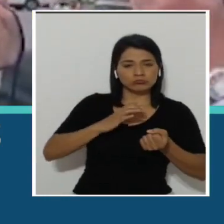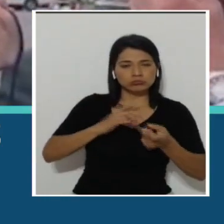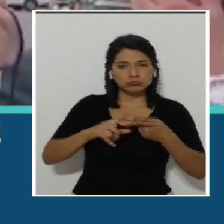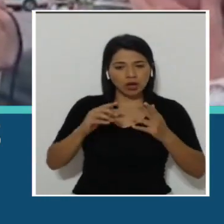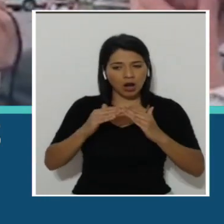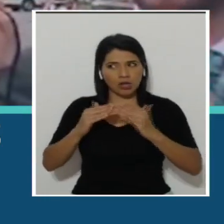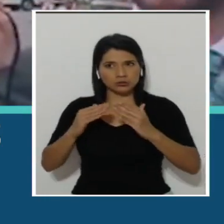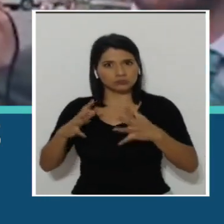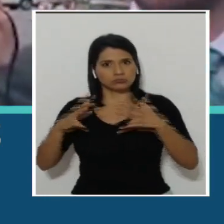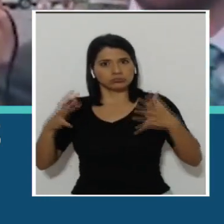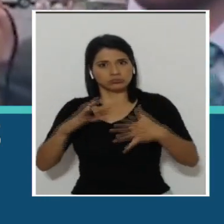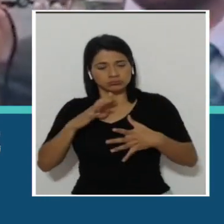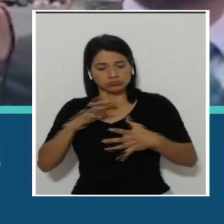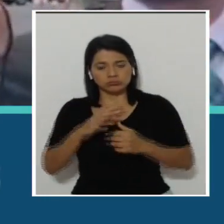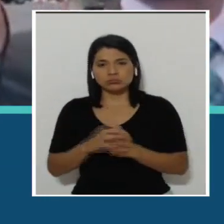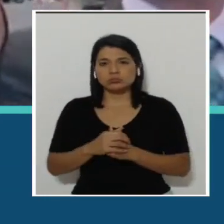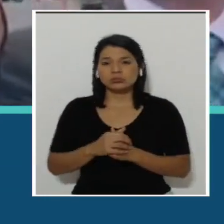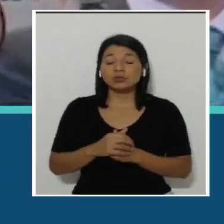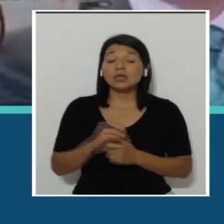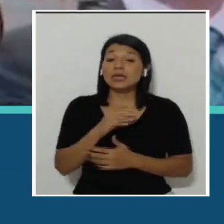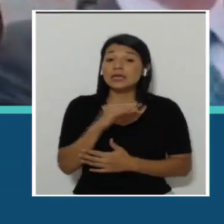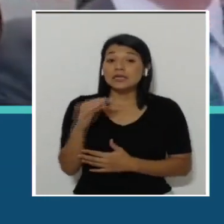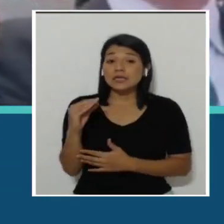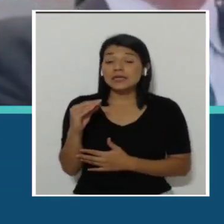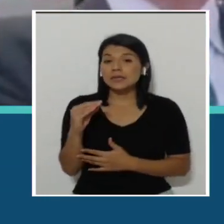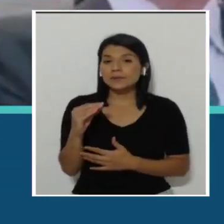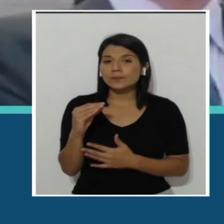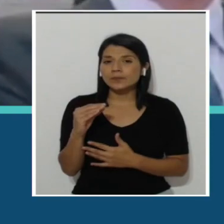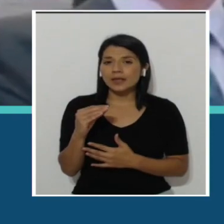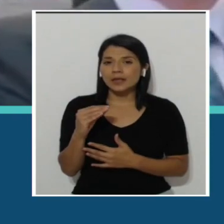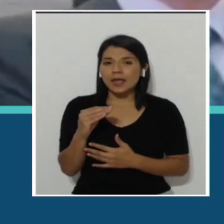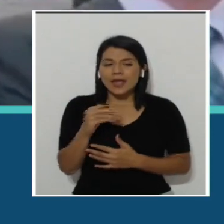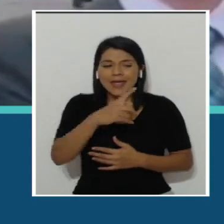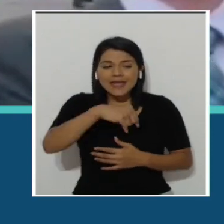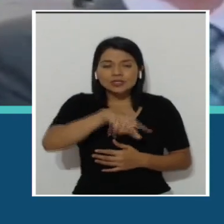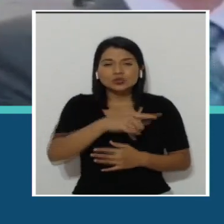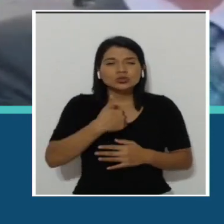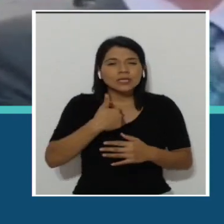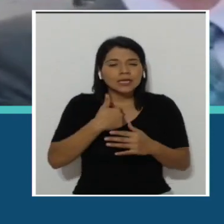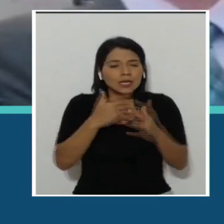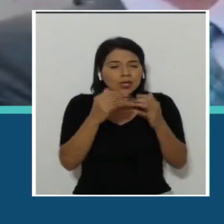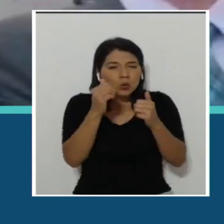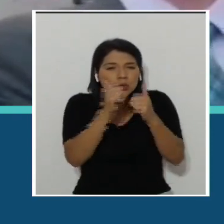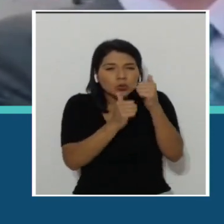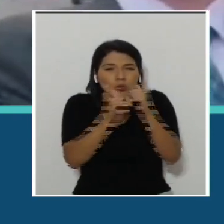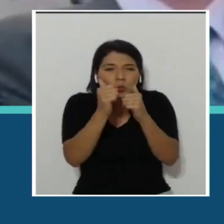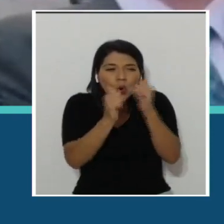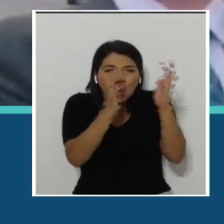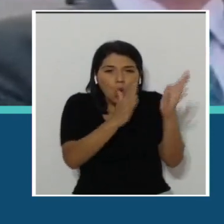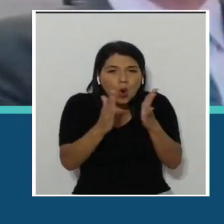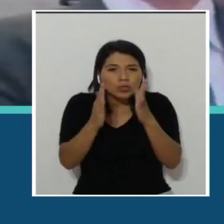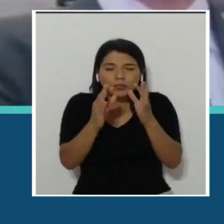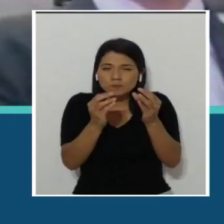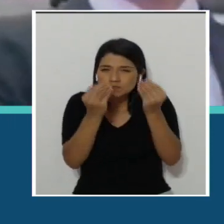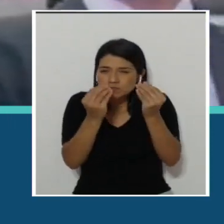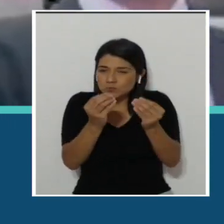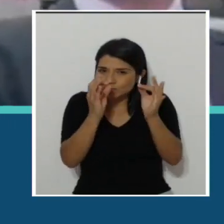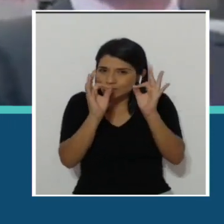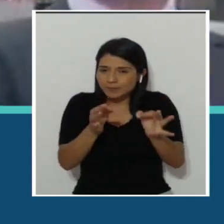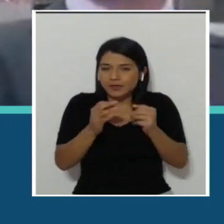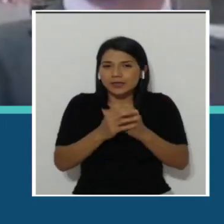caso aborda una estructura criminal muy intrincada, que tiene mucha